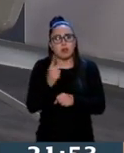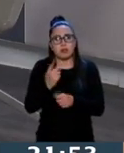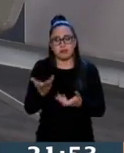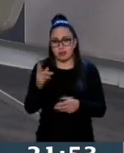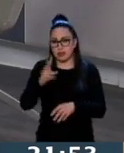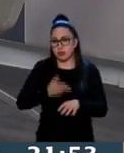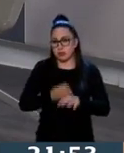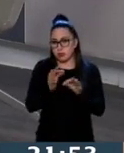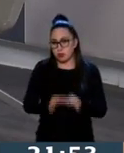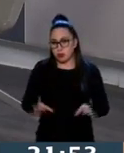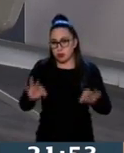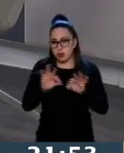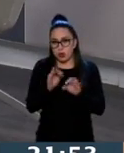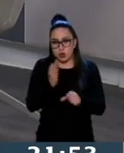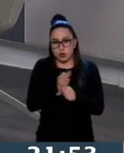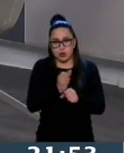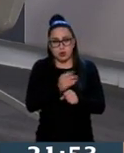Federico,